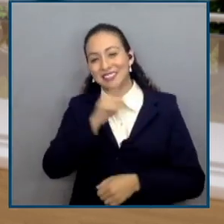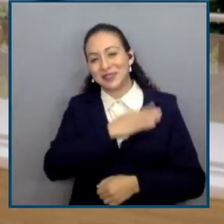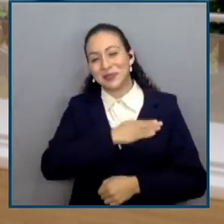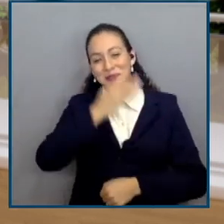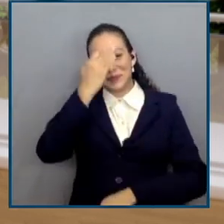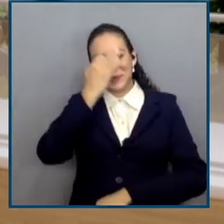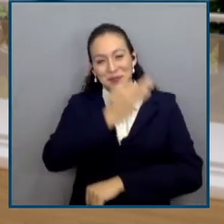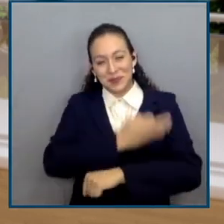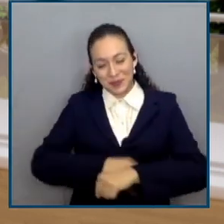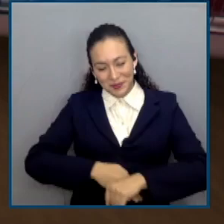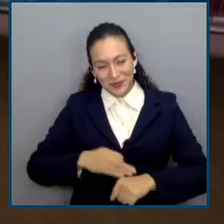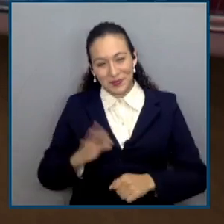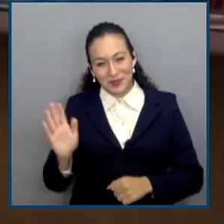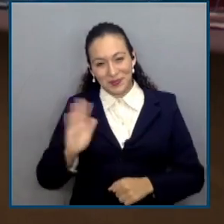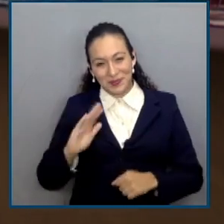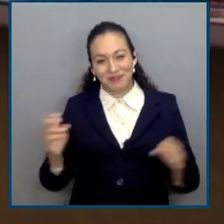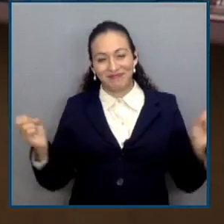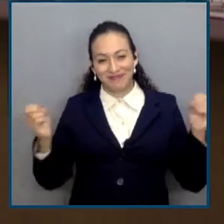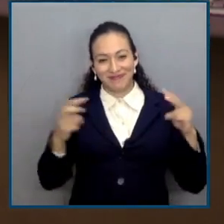excelente fin de semana. Hasta